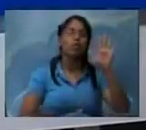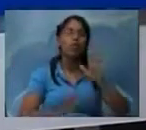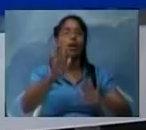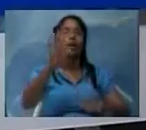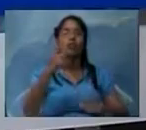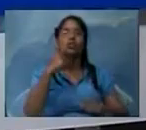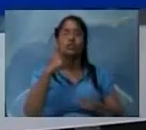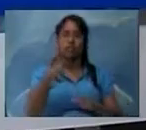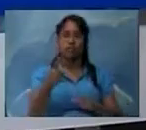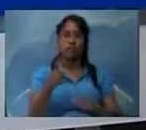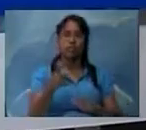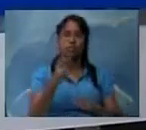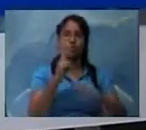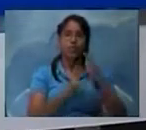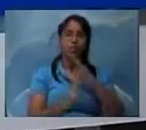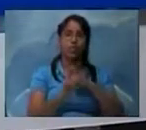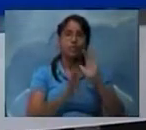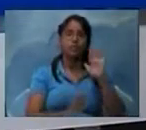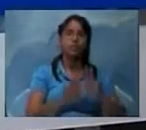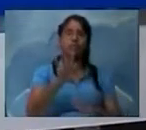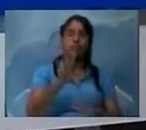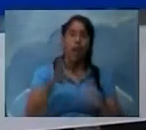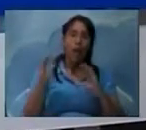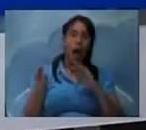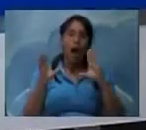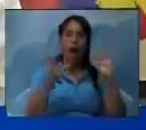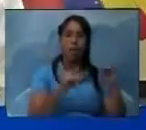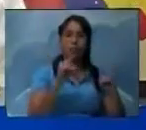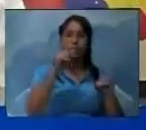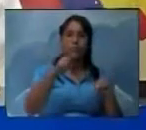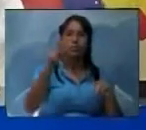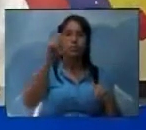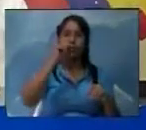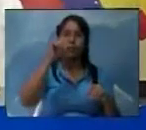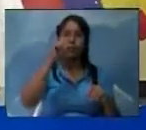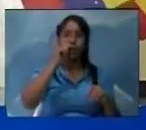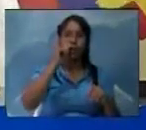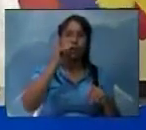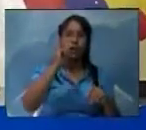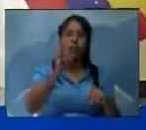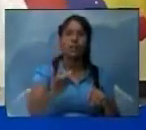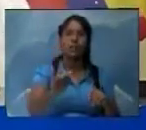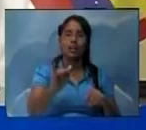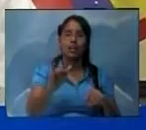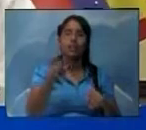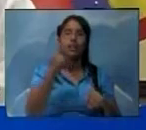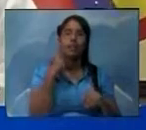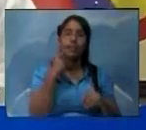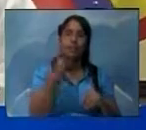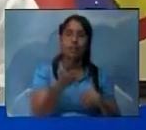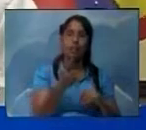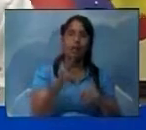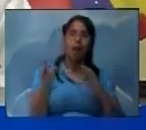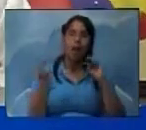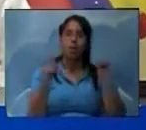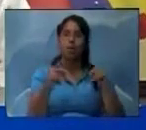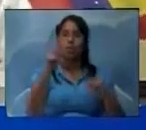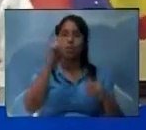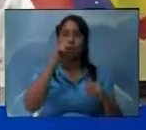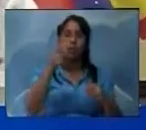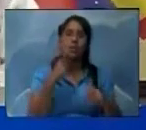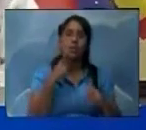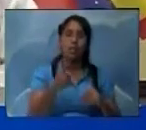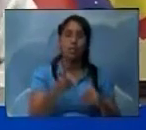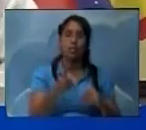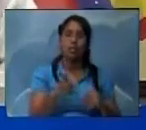14, oiga bien. Habló Nabucodonosor y les dijo, hermano